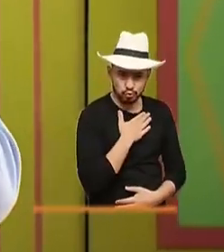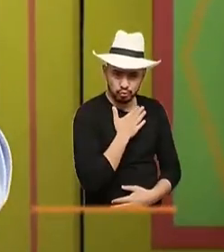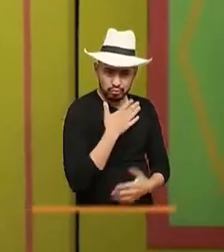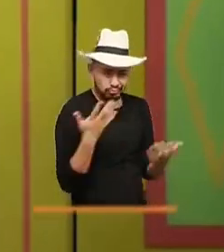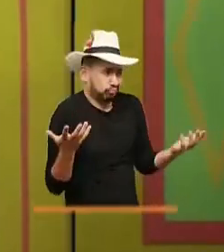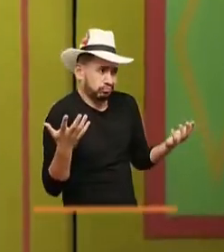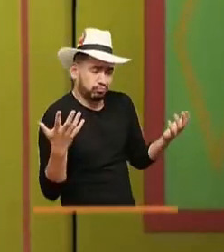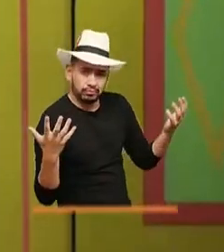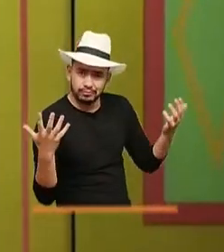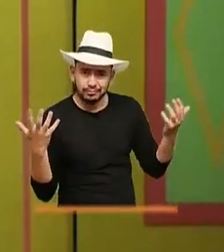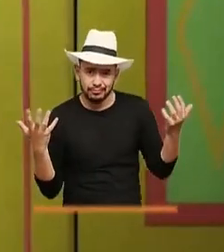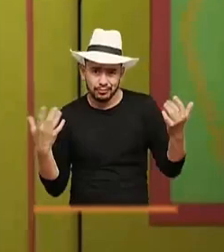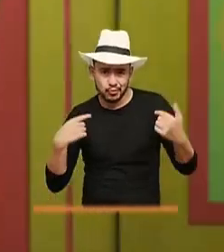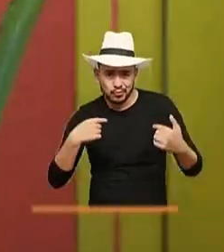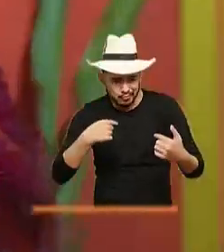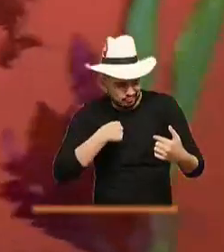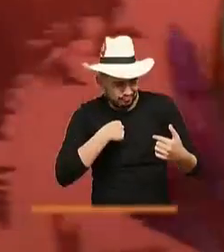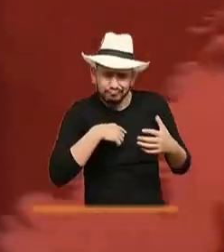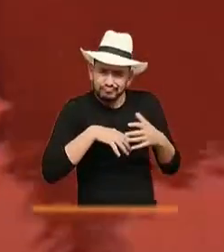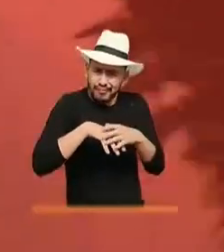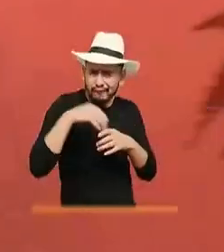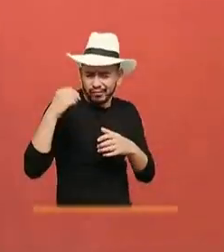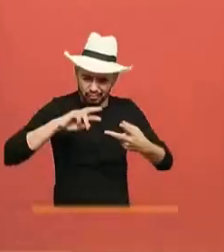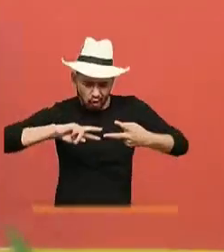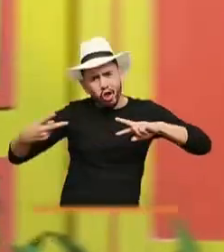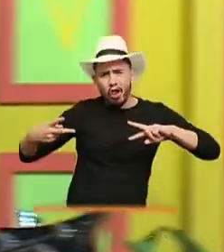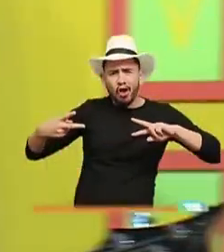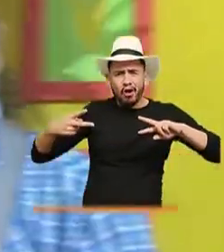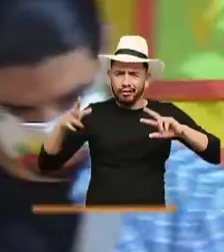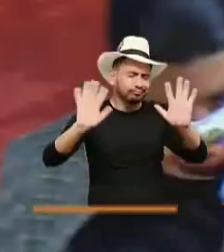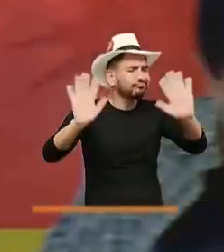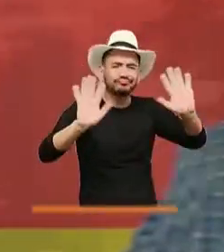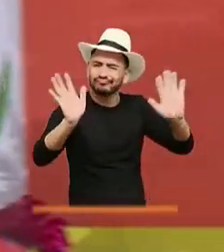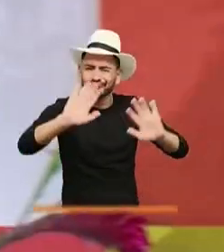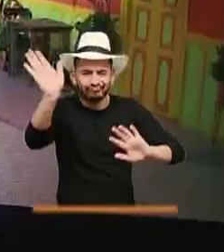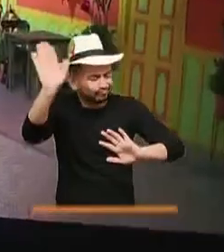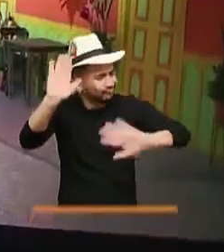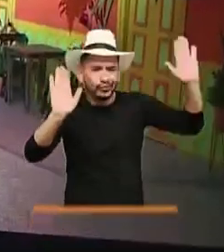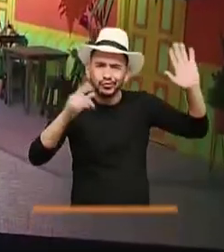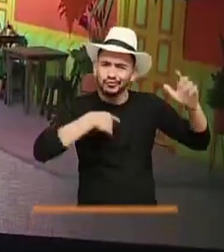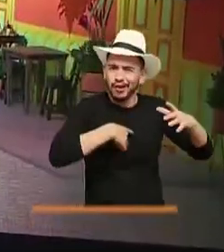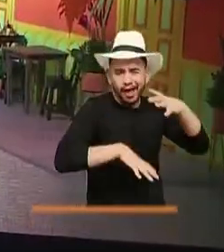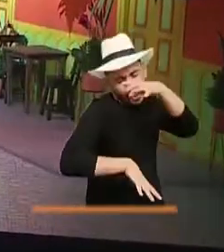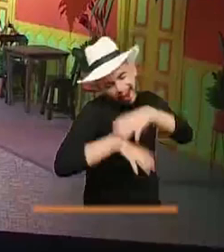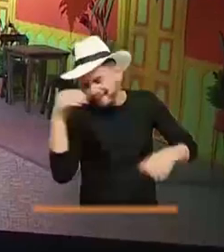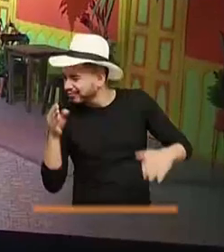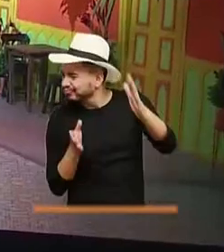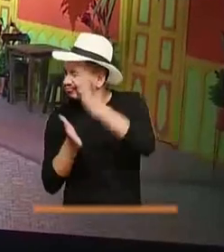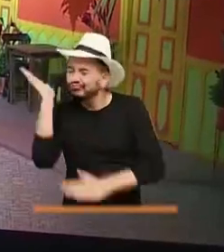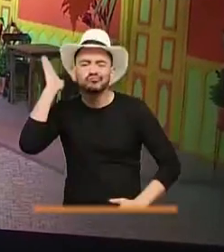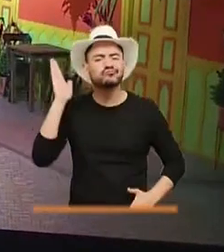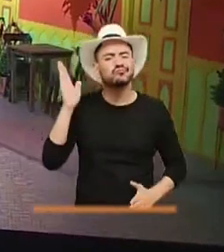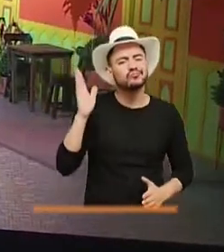lo de salir, de todos ya me despido y por aquí me voy a ir.